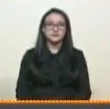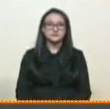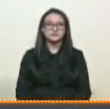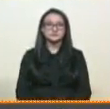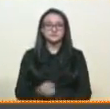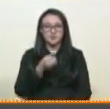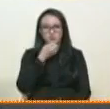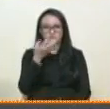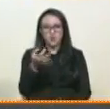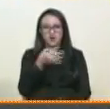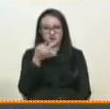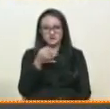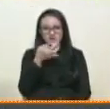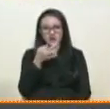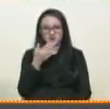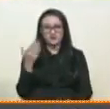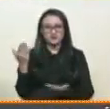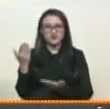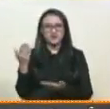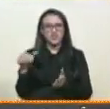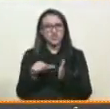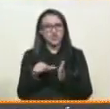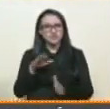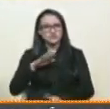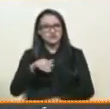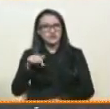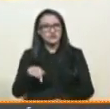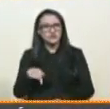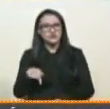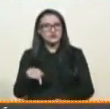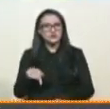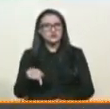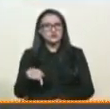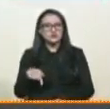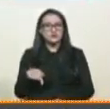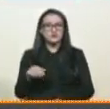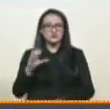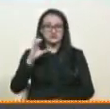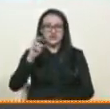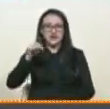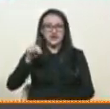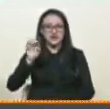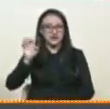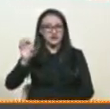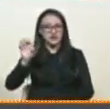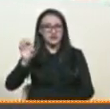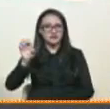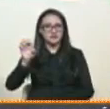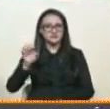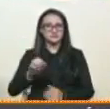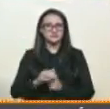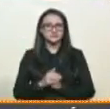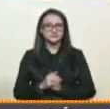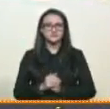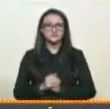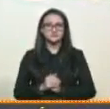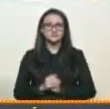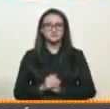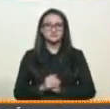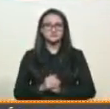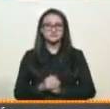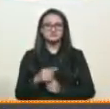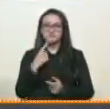Buenas tardes, Yesenia. Nosotros nos encontramos en vivo y directo desde la sede del Consejo Nacional Electoral. Hoy en